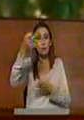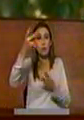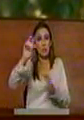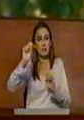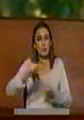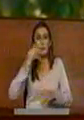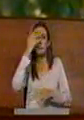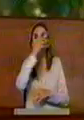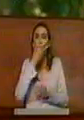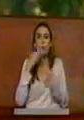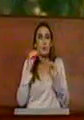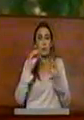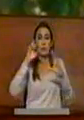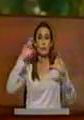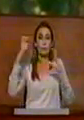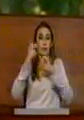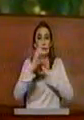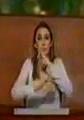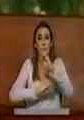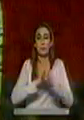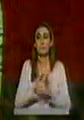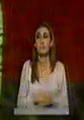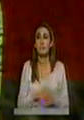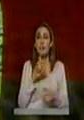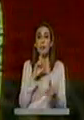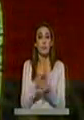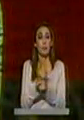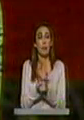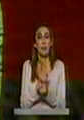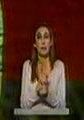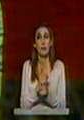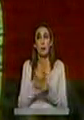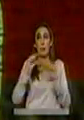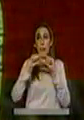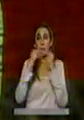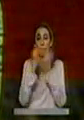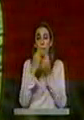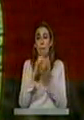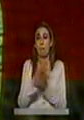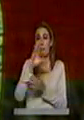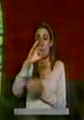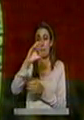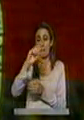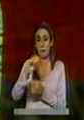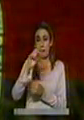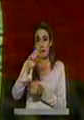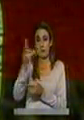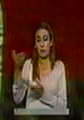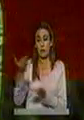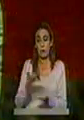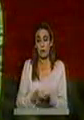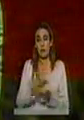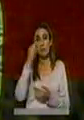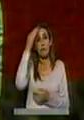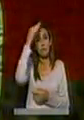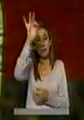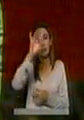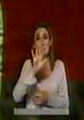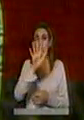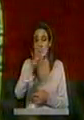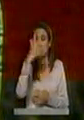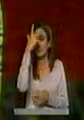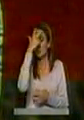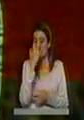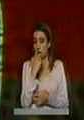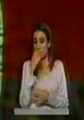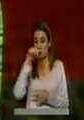un atractivo para el turismo internacional. Sí, el Grupo Accor ya nos presentó en una reunión que tuvimos en París los 5 hoteles que van